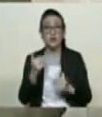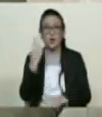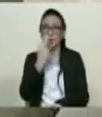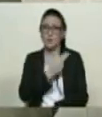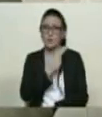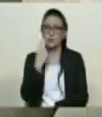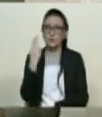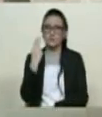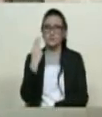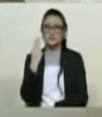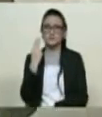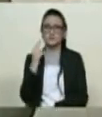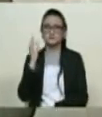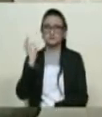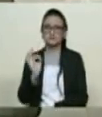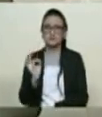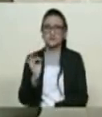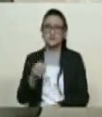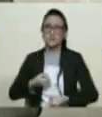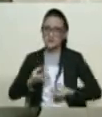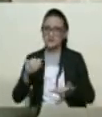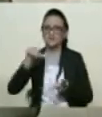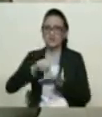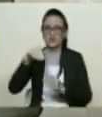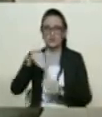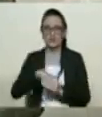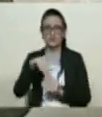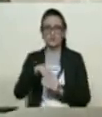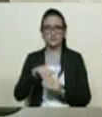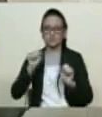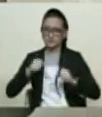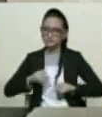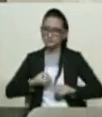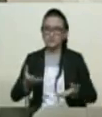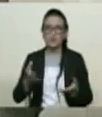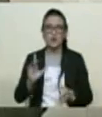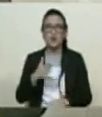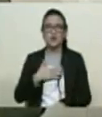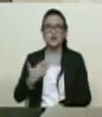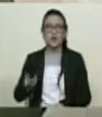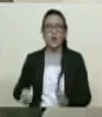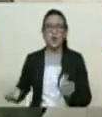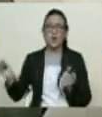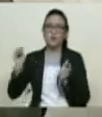comprometimos nuestra palabra. Vamos a devolver los centros de votación, pero no queremos que el